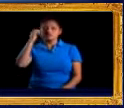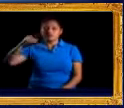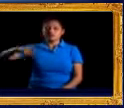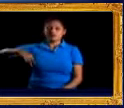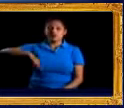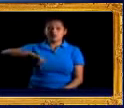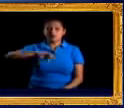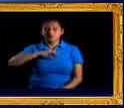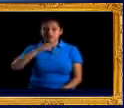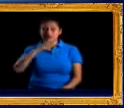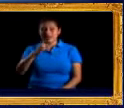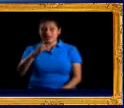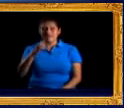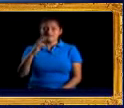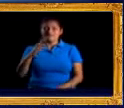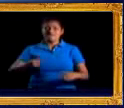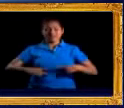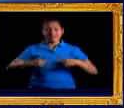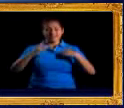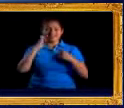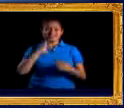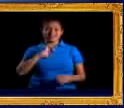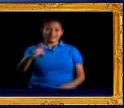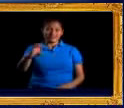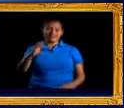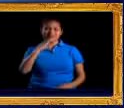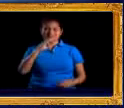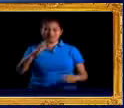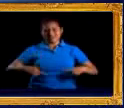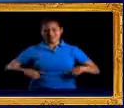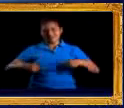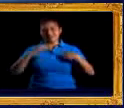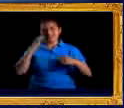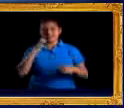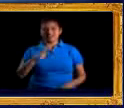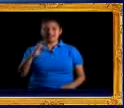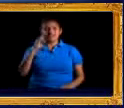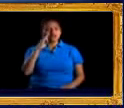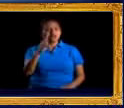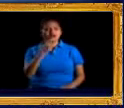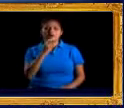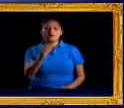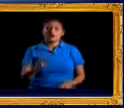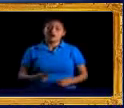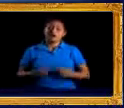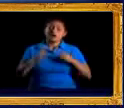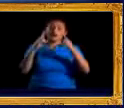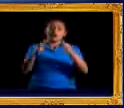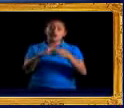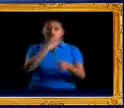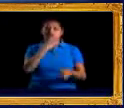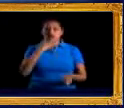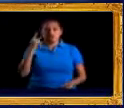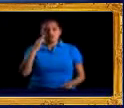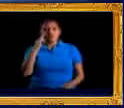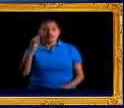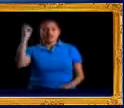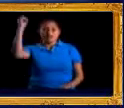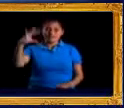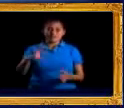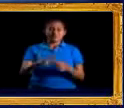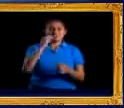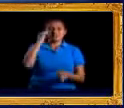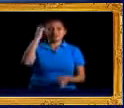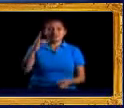nuestro, es la vida eterna. Es la vida eterna. Mire, mire, hermano, el regalo de Dios. Mire la bendición del